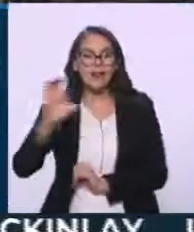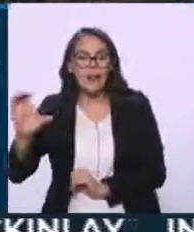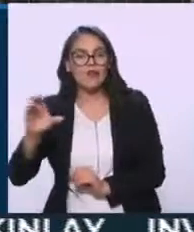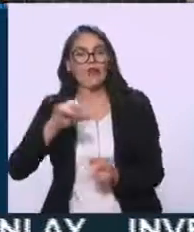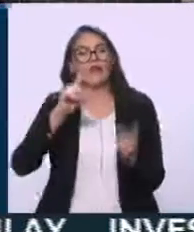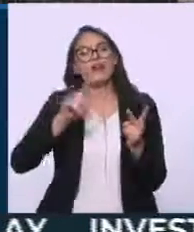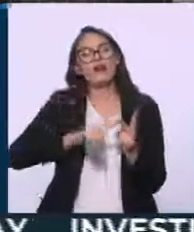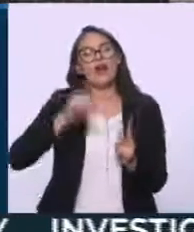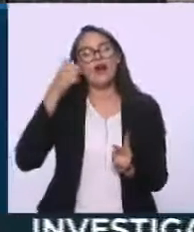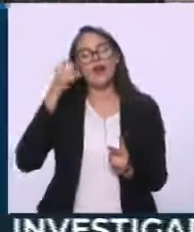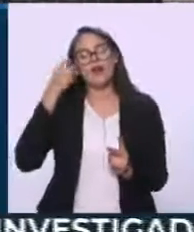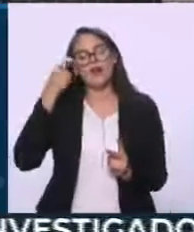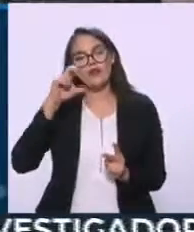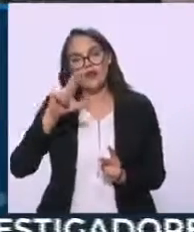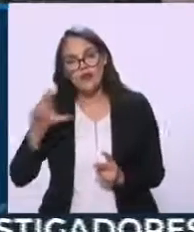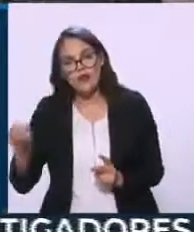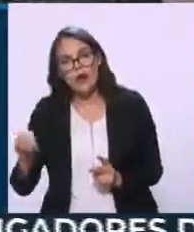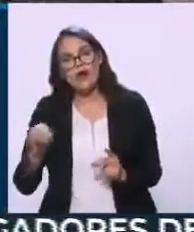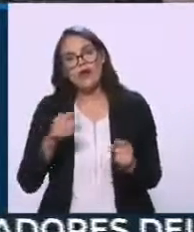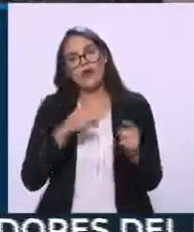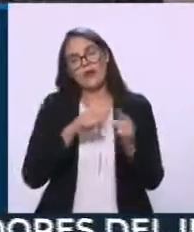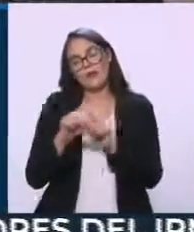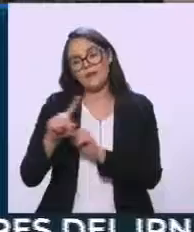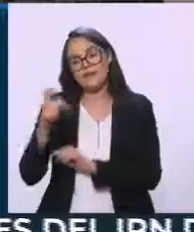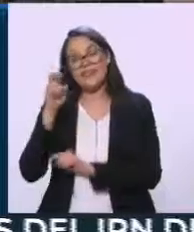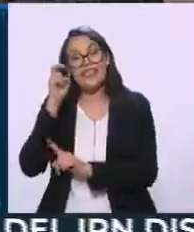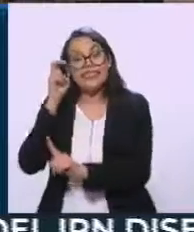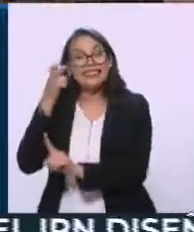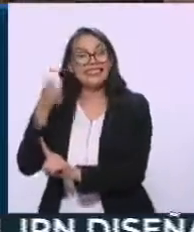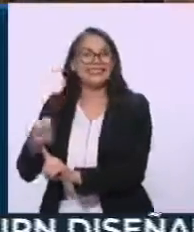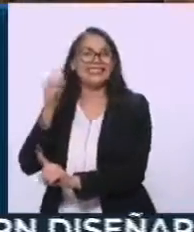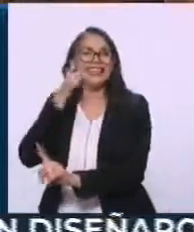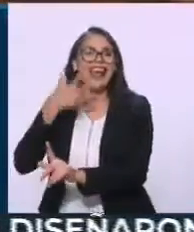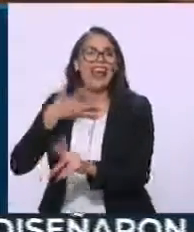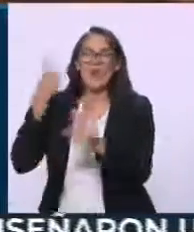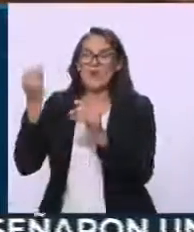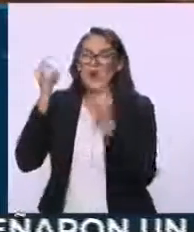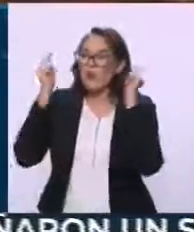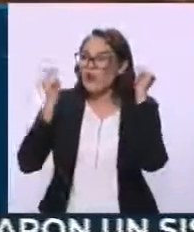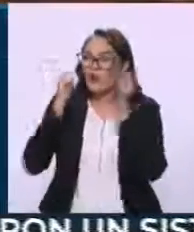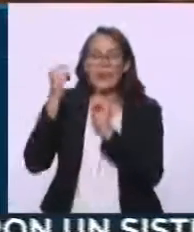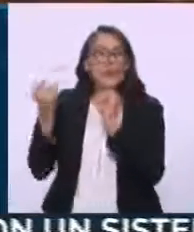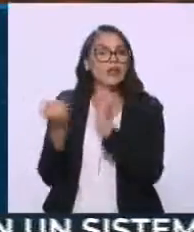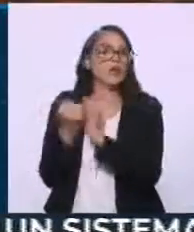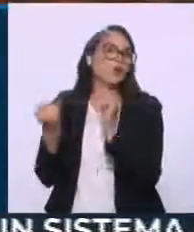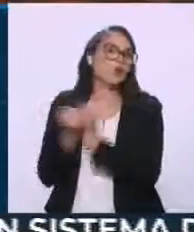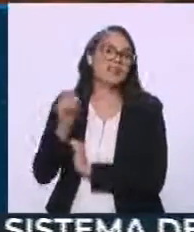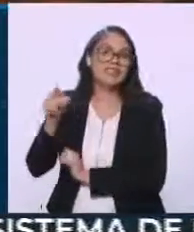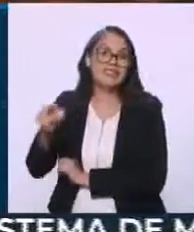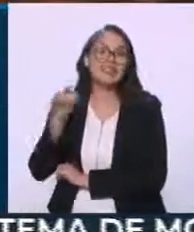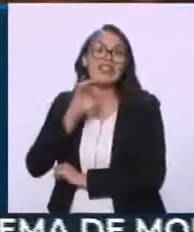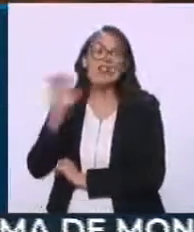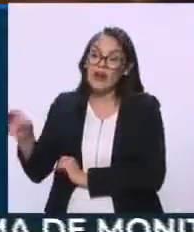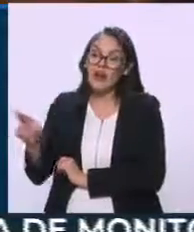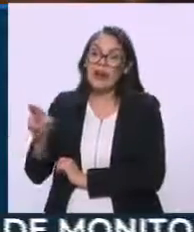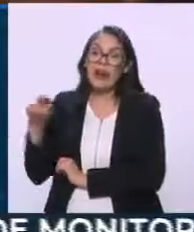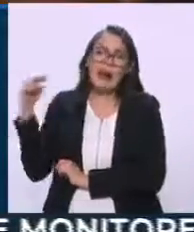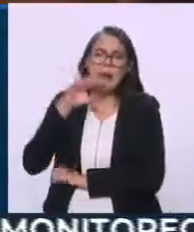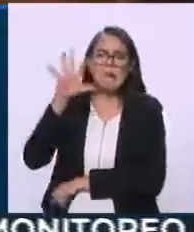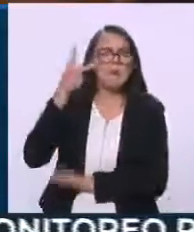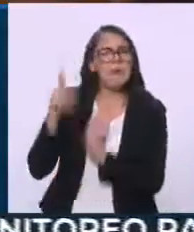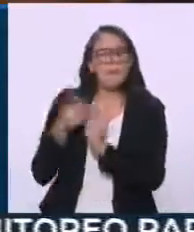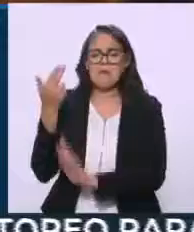entidades típicamente asociadas a turismo. Ahí es donde la recuperación se espera que sea un poco más lenta, y contrario a lo